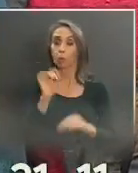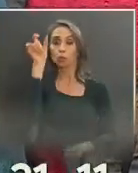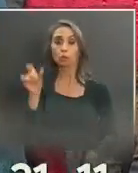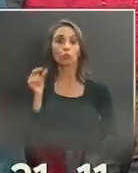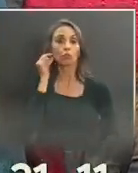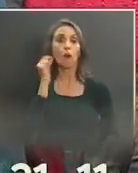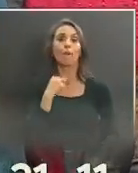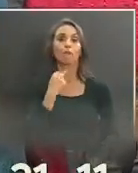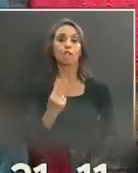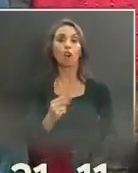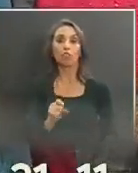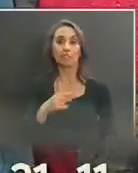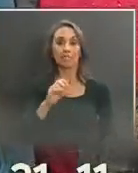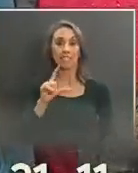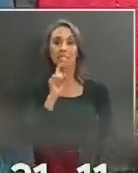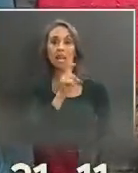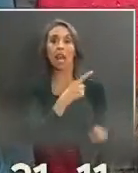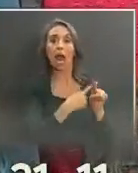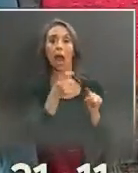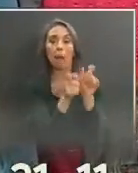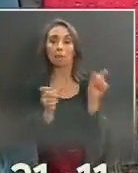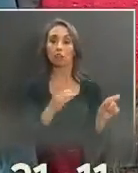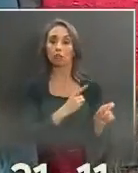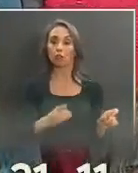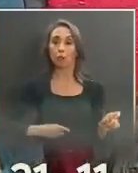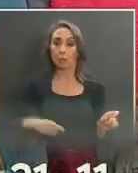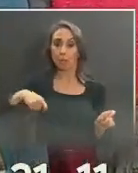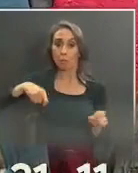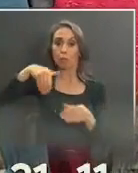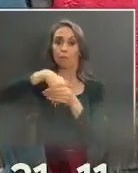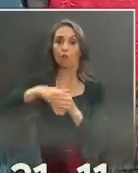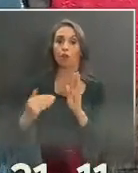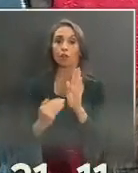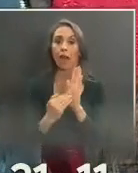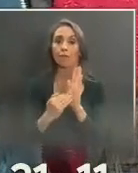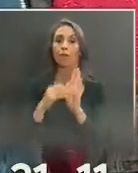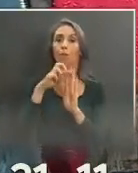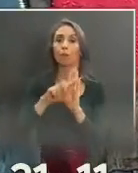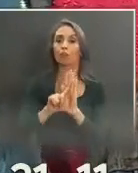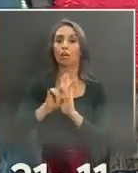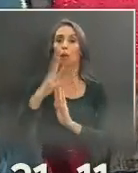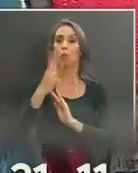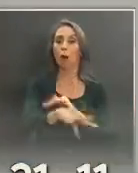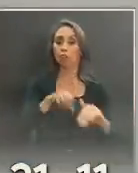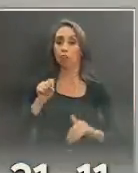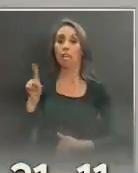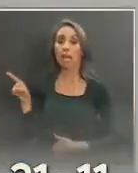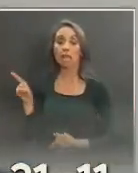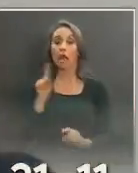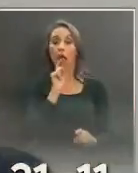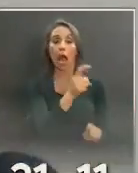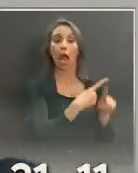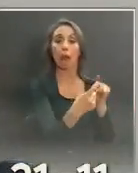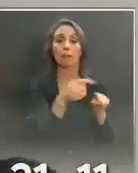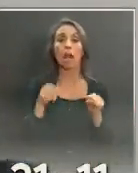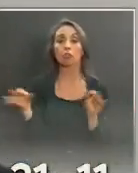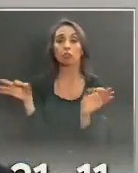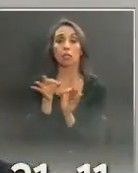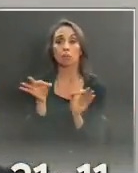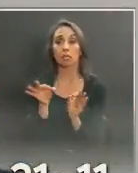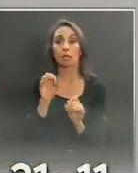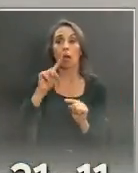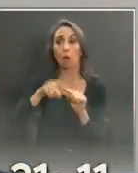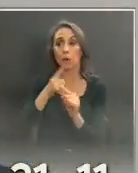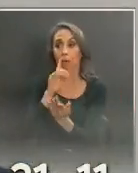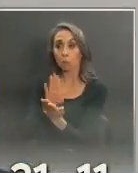quien ha amenazado a los parlamentarios que voten a favor del cuarto retiro, les dé una explicación. Una vez más, queda en evidencia